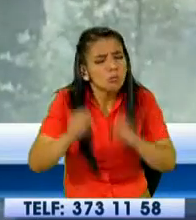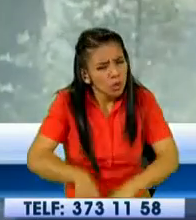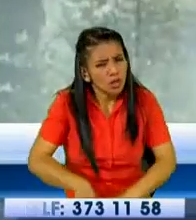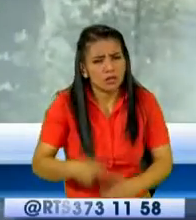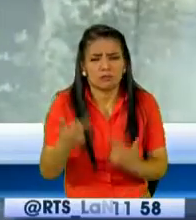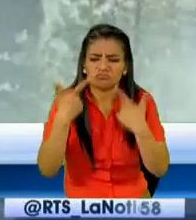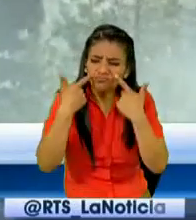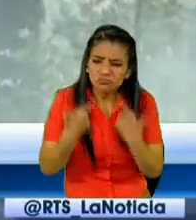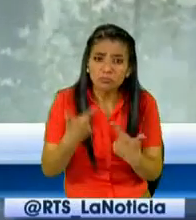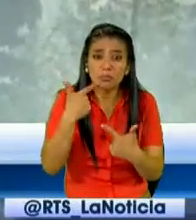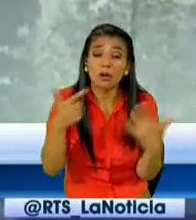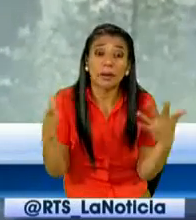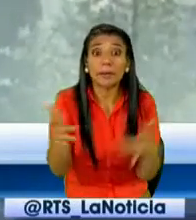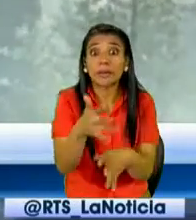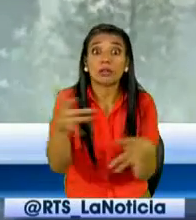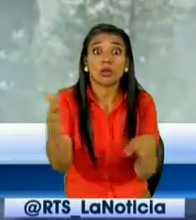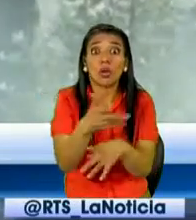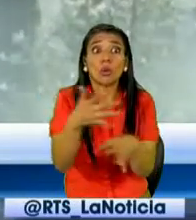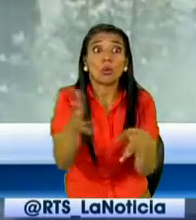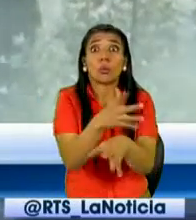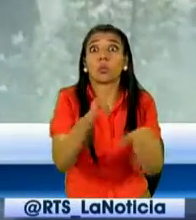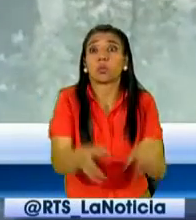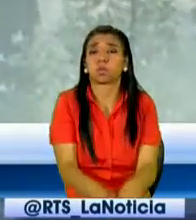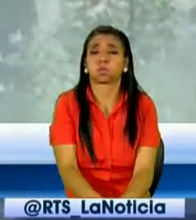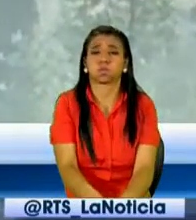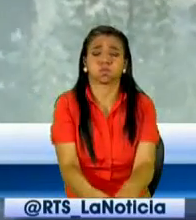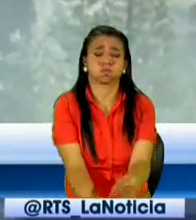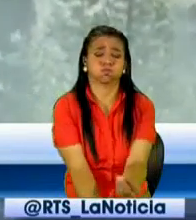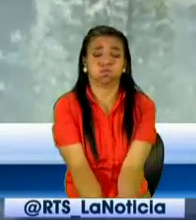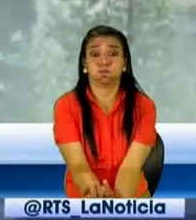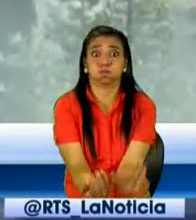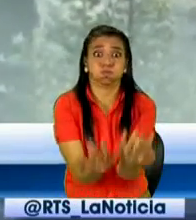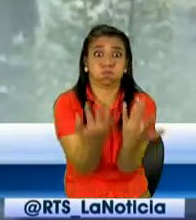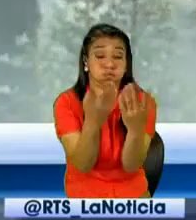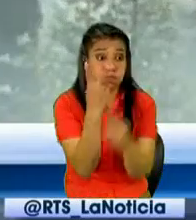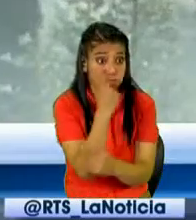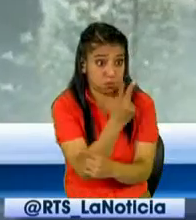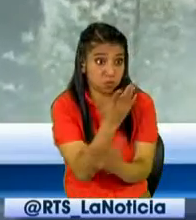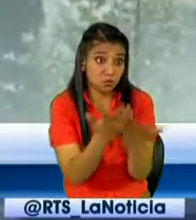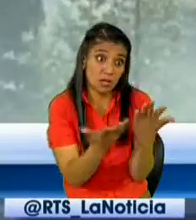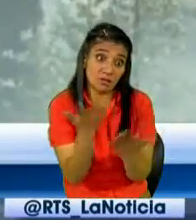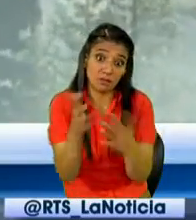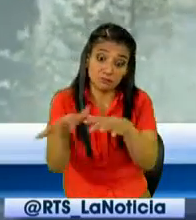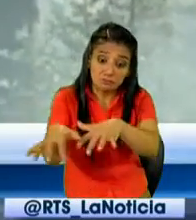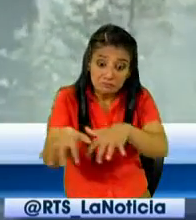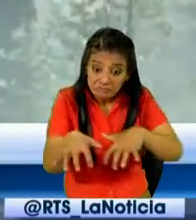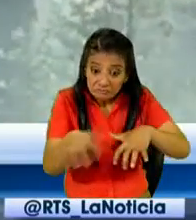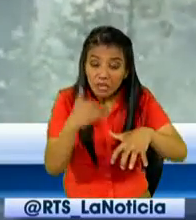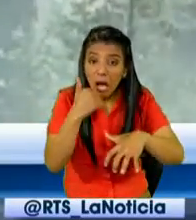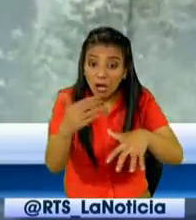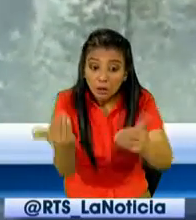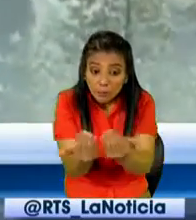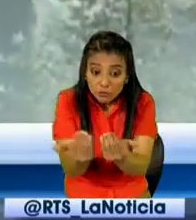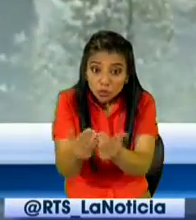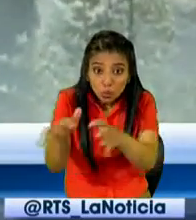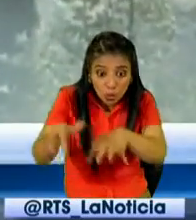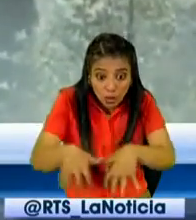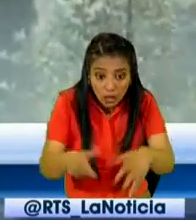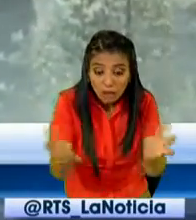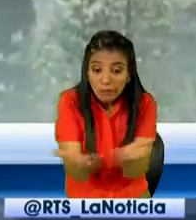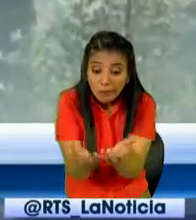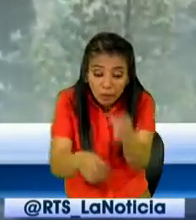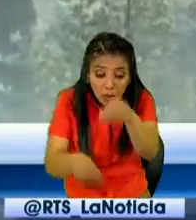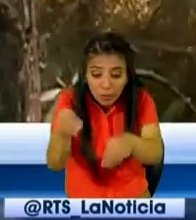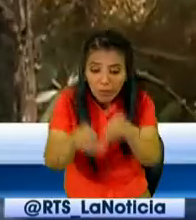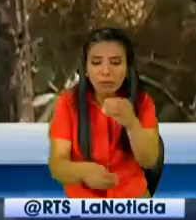porque todo eso con el viento, las pavesas vuelan y como se pudo divisar aquí, tal vez hicieron alguna quema y se avanzó